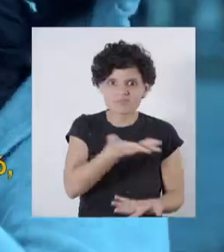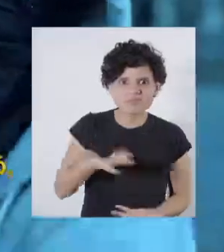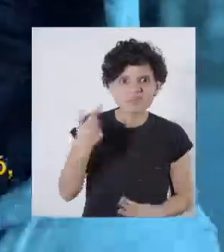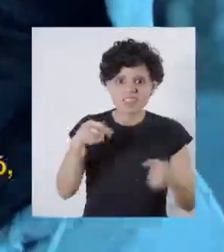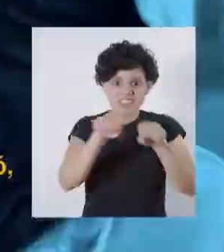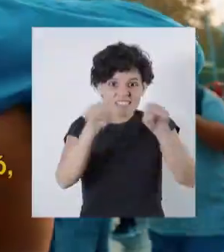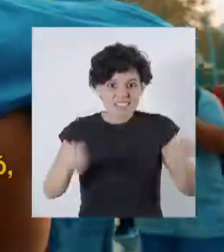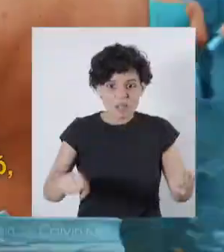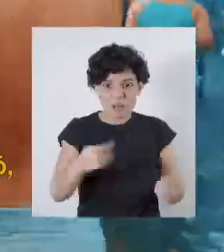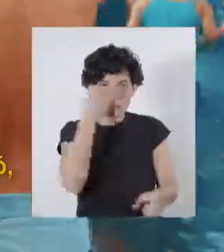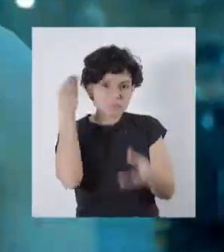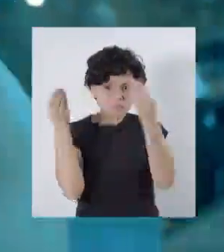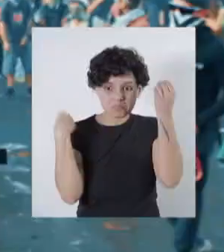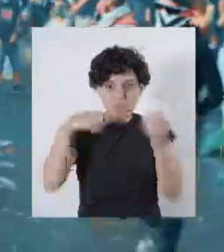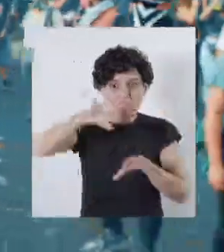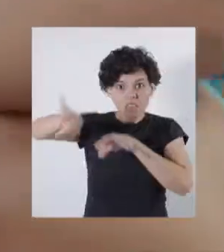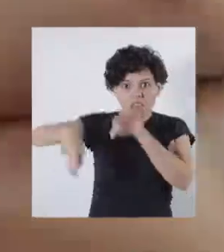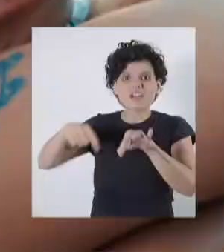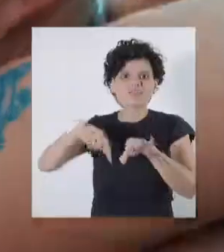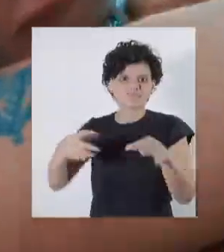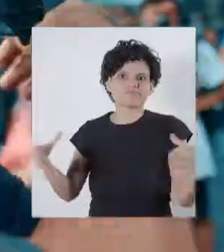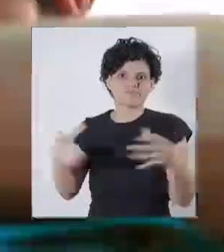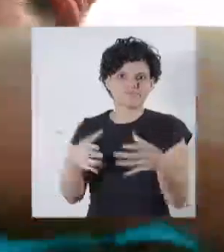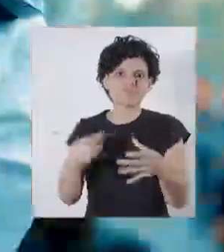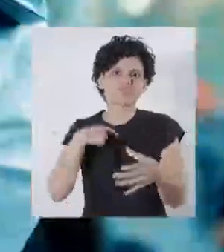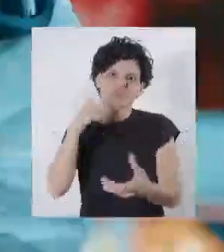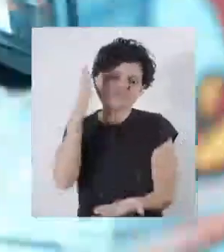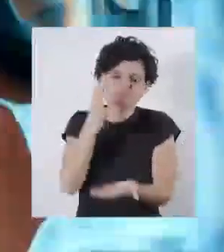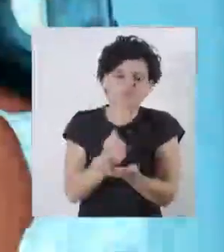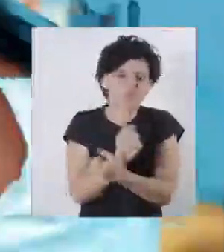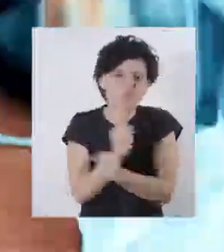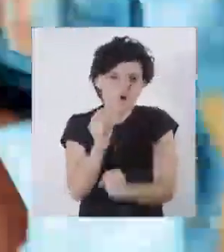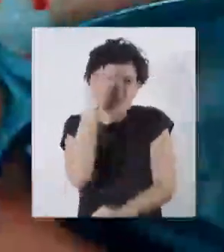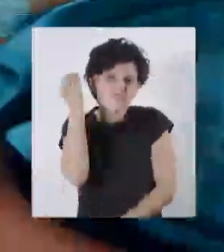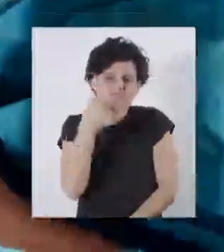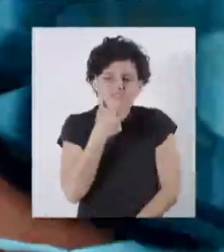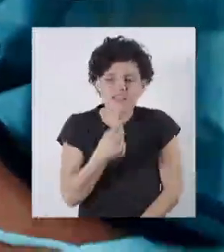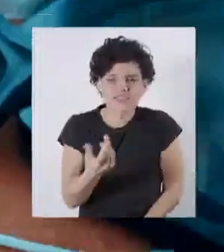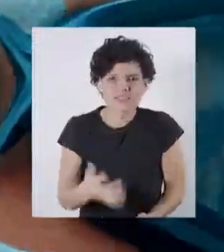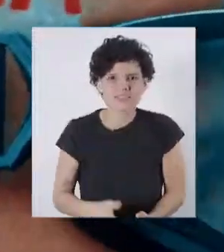Aquí está todo lo que el sistema olvidó, pero ya no vamos a dejar que nos olviden tan fácilmente.